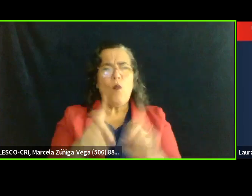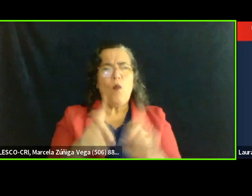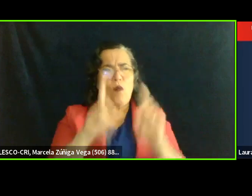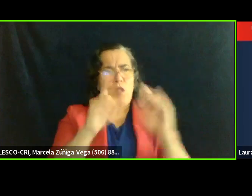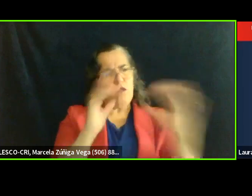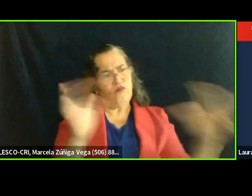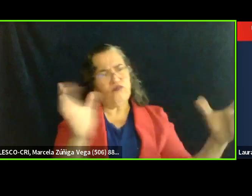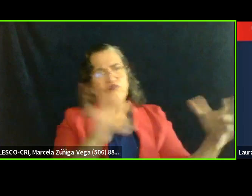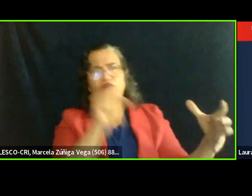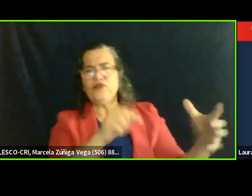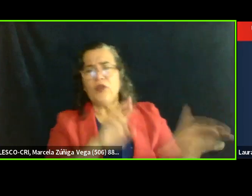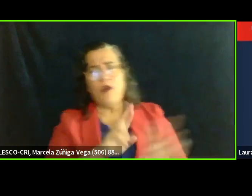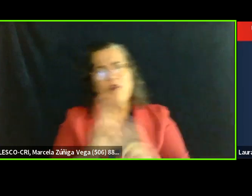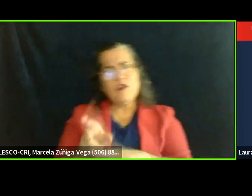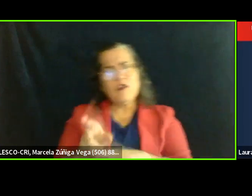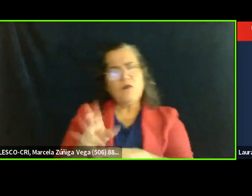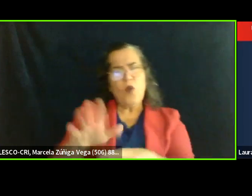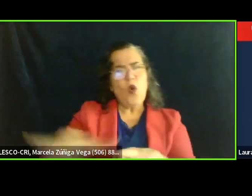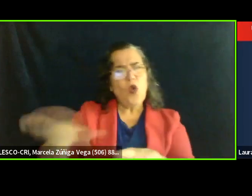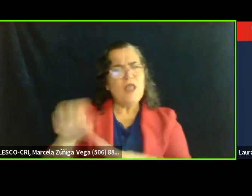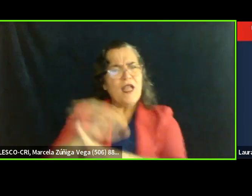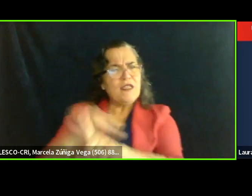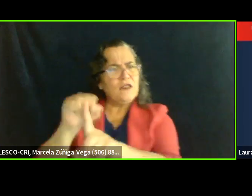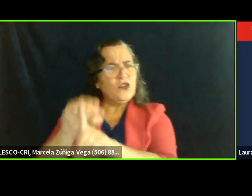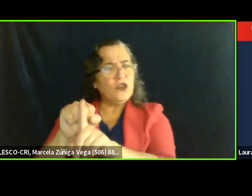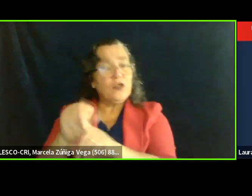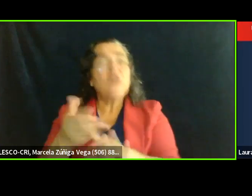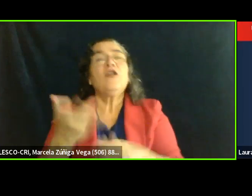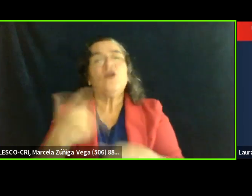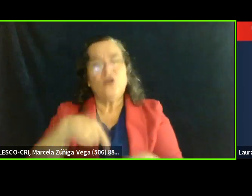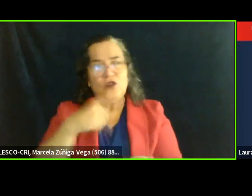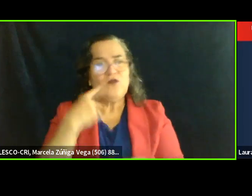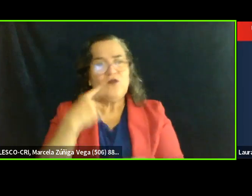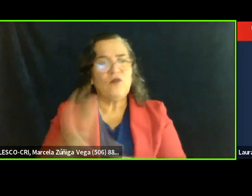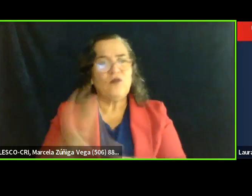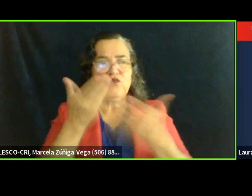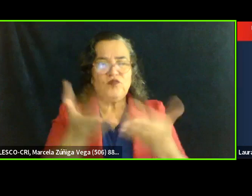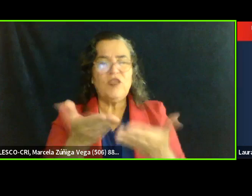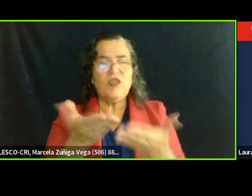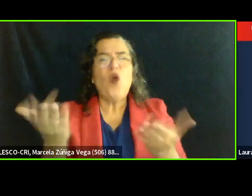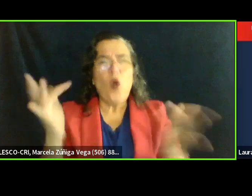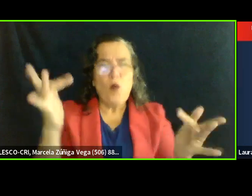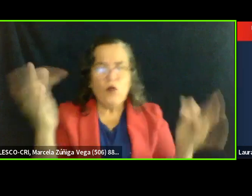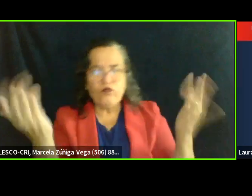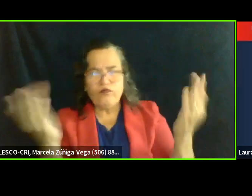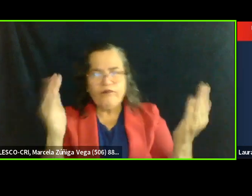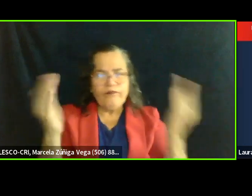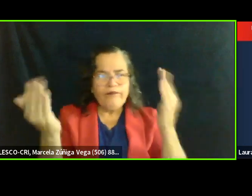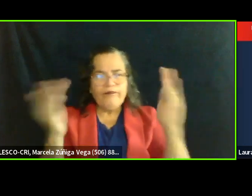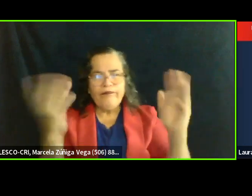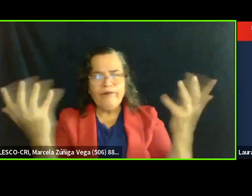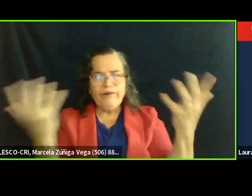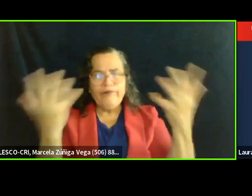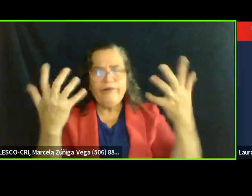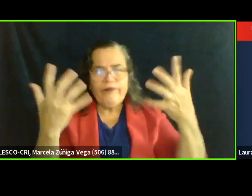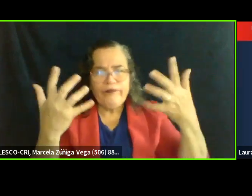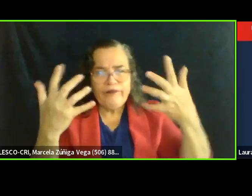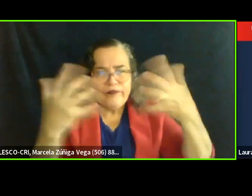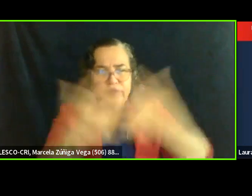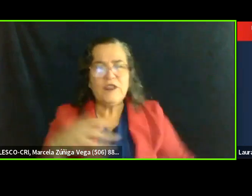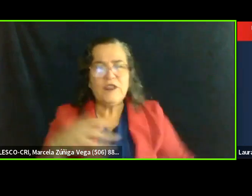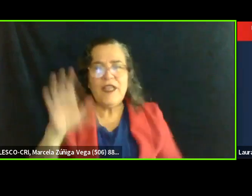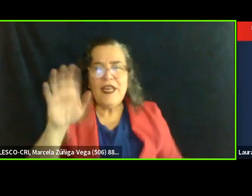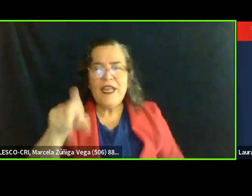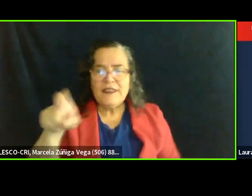es una gran pregunta. ¿Qué les vamos a ofrecer y cómo se corresponde, como les decía, a las necesidades de la sociedad y del